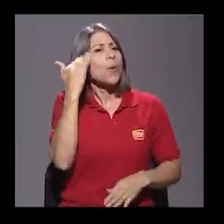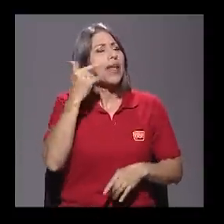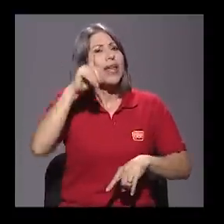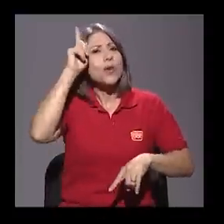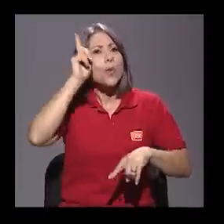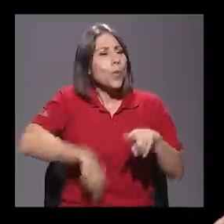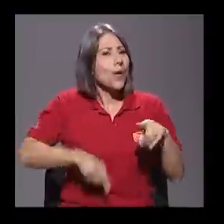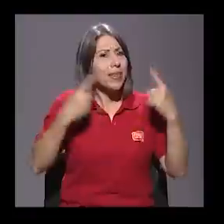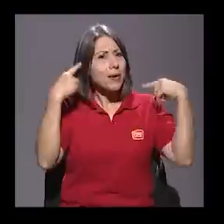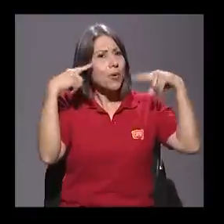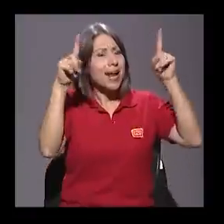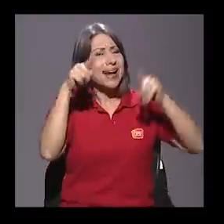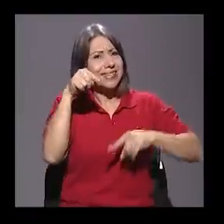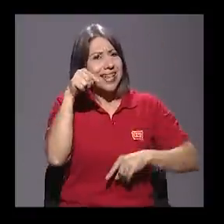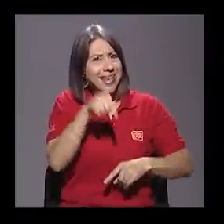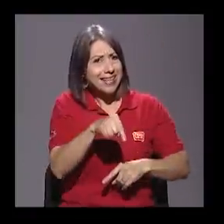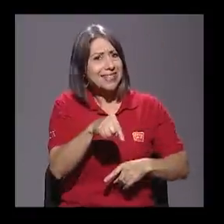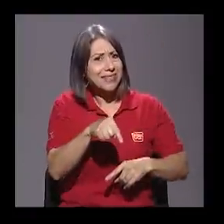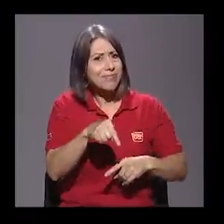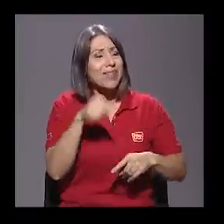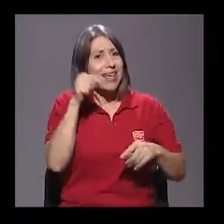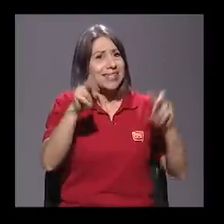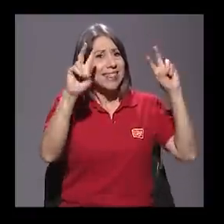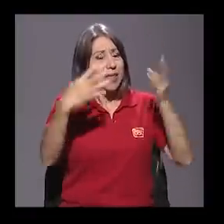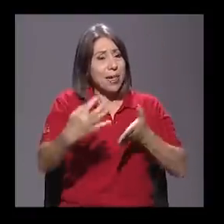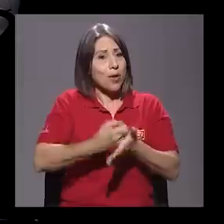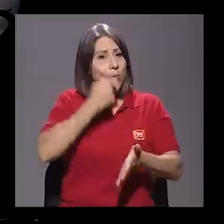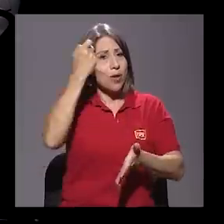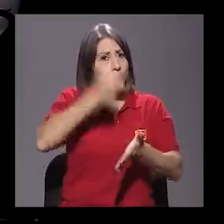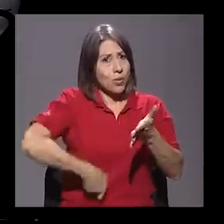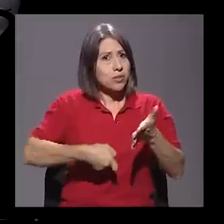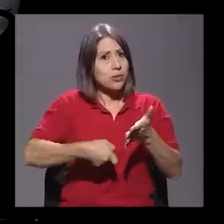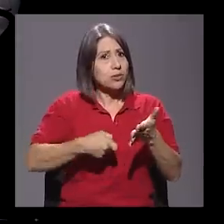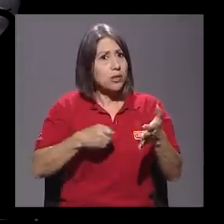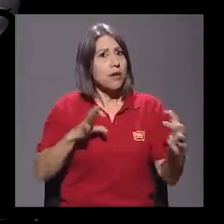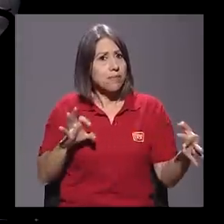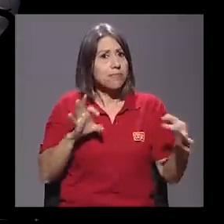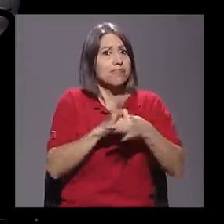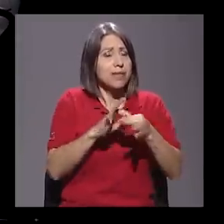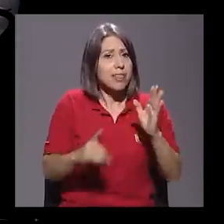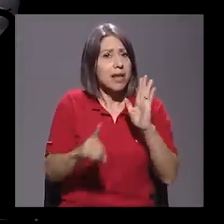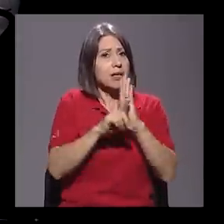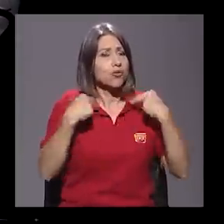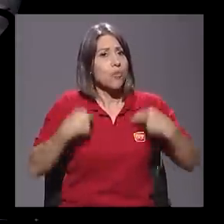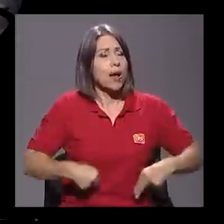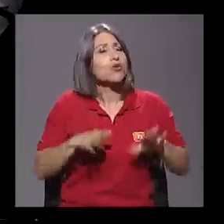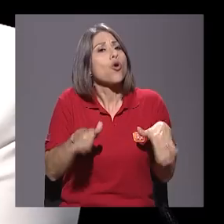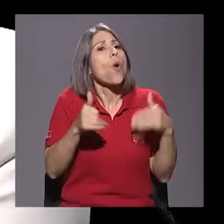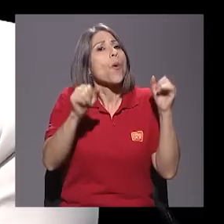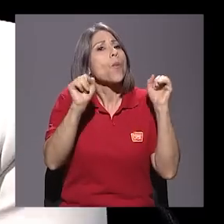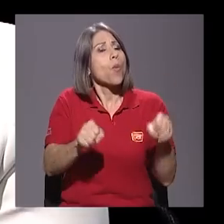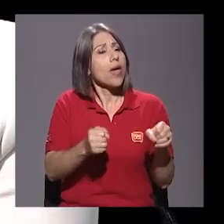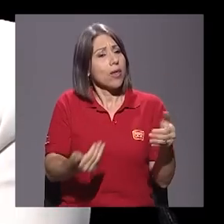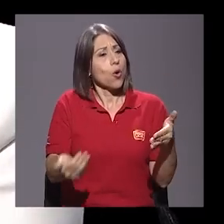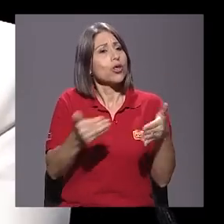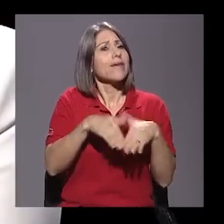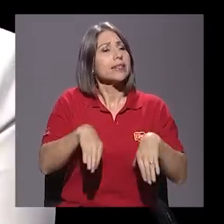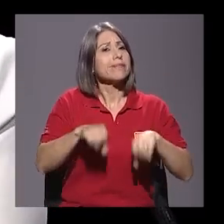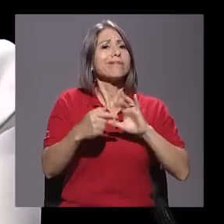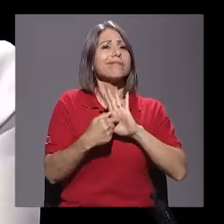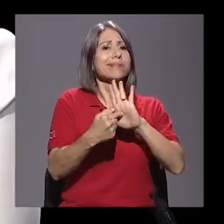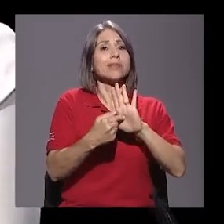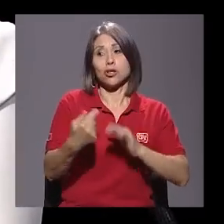esa progresividad, que es además materia de derechos humanos constante, pueda lograr esa reivindicación? Bueno, yo fui